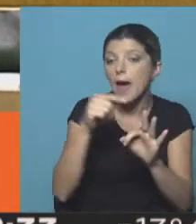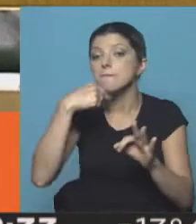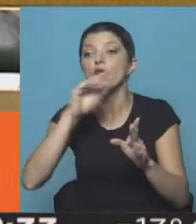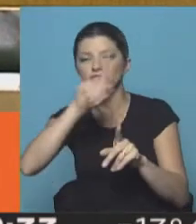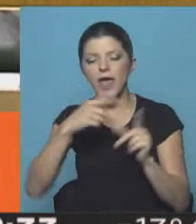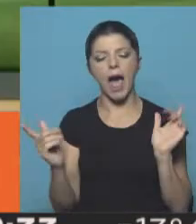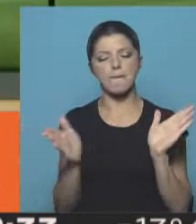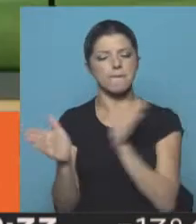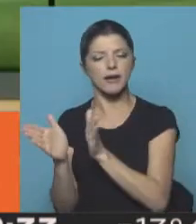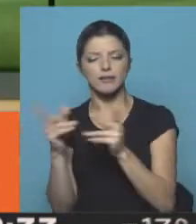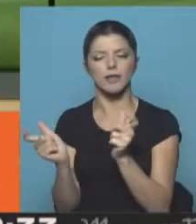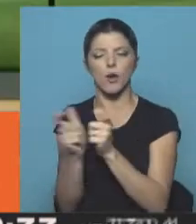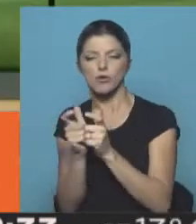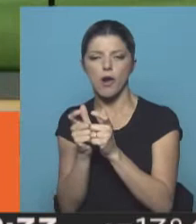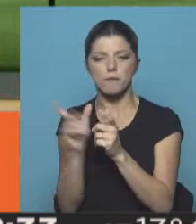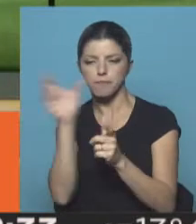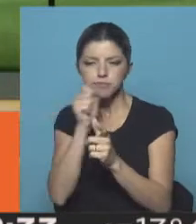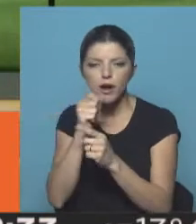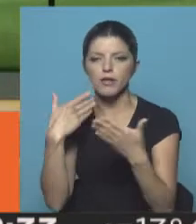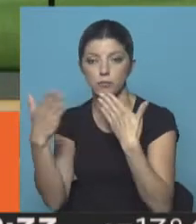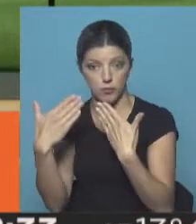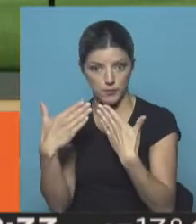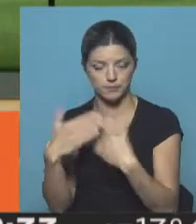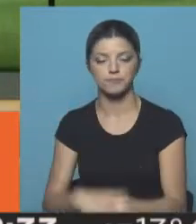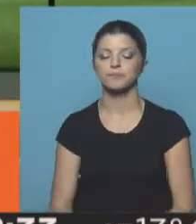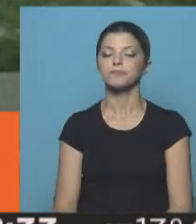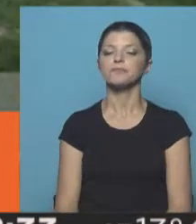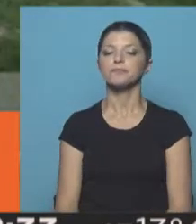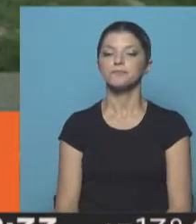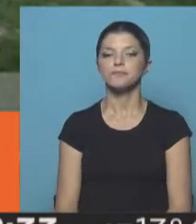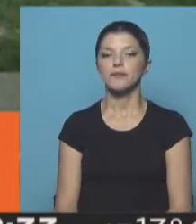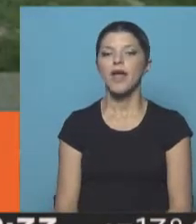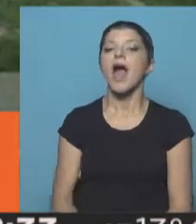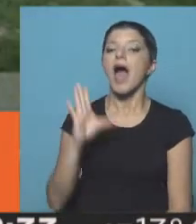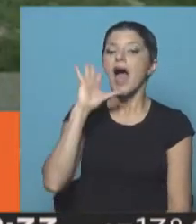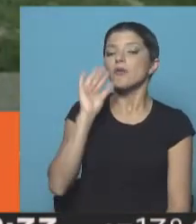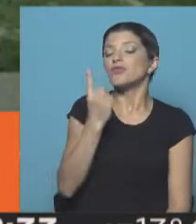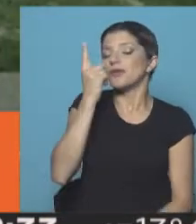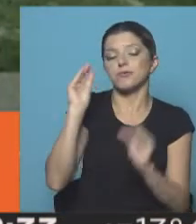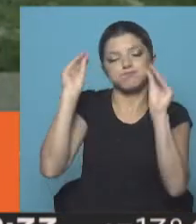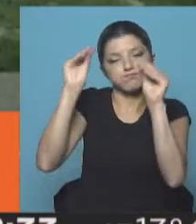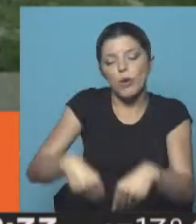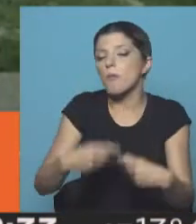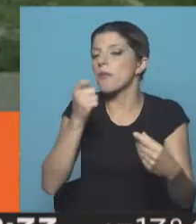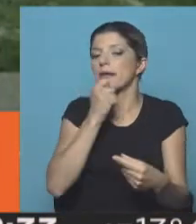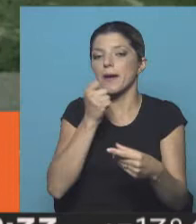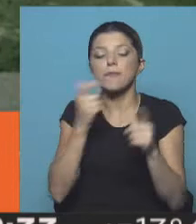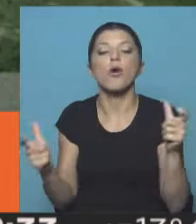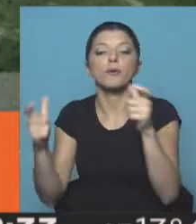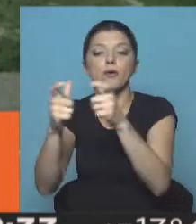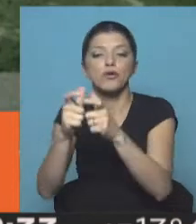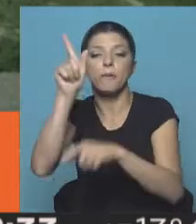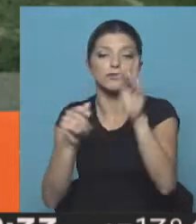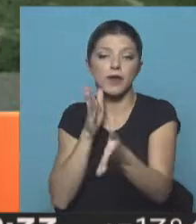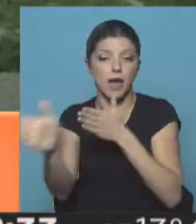encuentros bilaterales. Hubo fracasos y hubo éxitos, esta es la realidad. Uno de los fracasos es evidentemente la cumbre de los refugiados. Más allá de que se